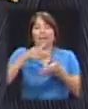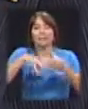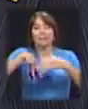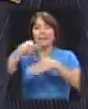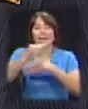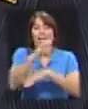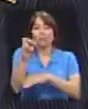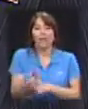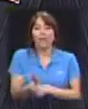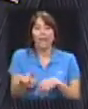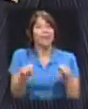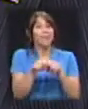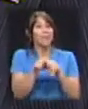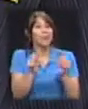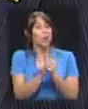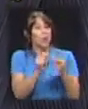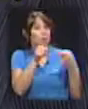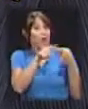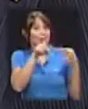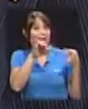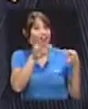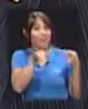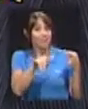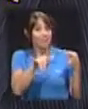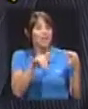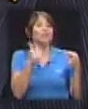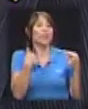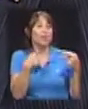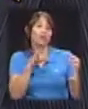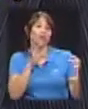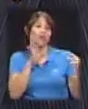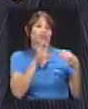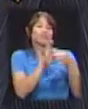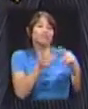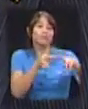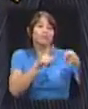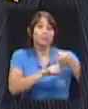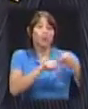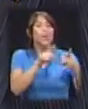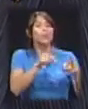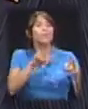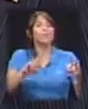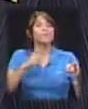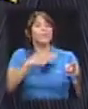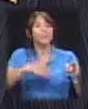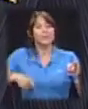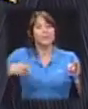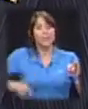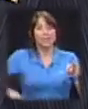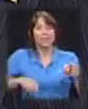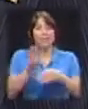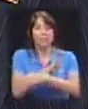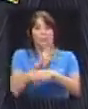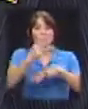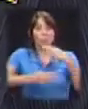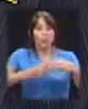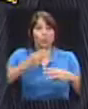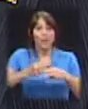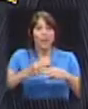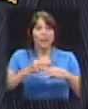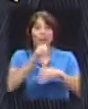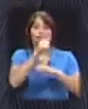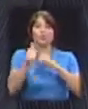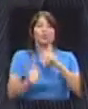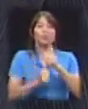muchos años, gracias al profesor Klein, cuando fue vicepresidente del Banco Mundial. Fue subsecretario de Tesoro